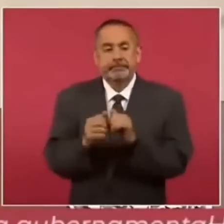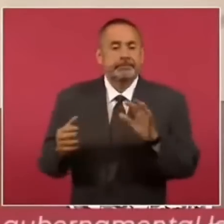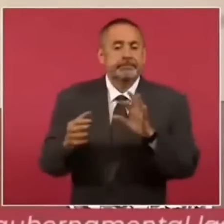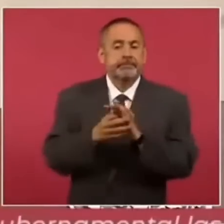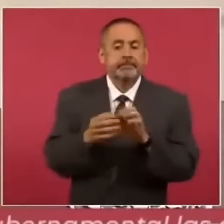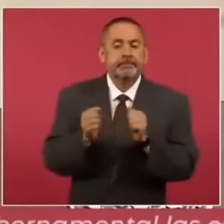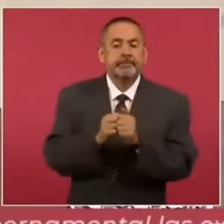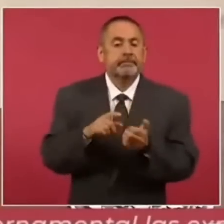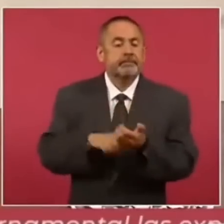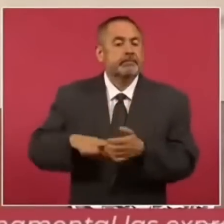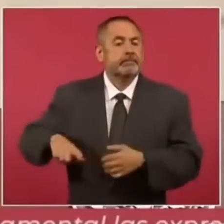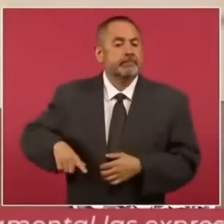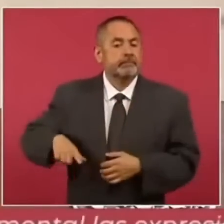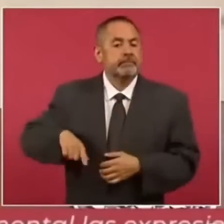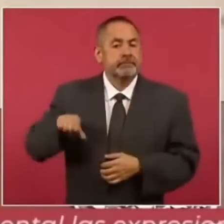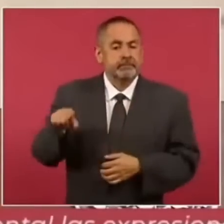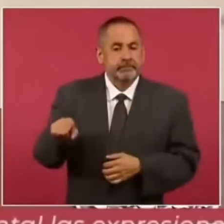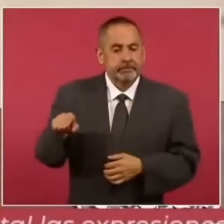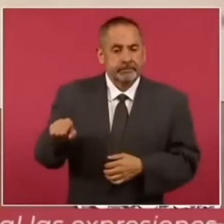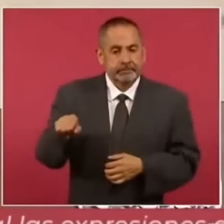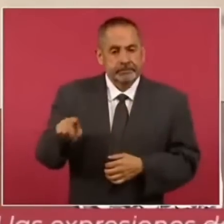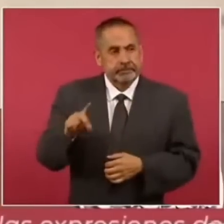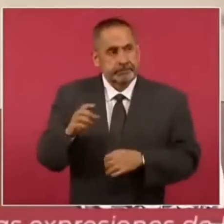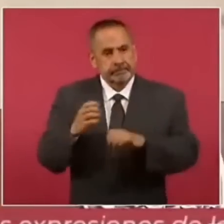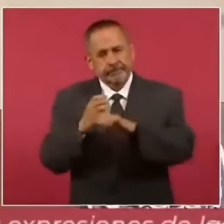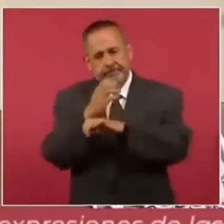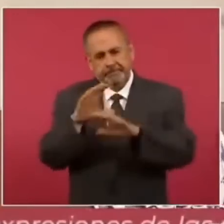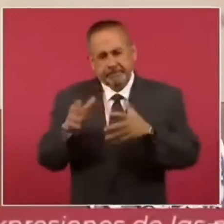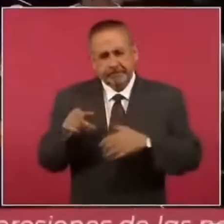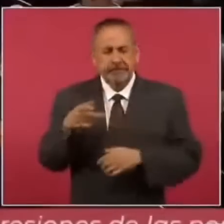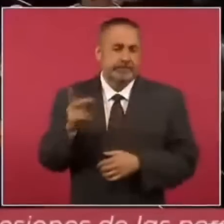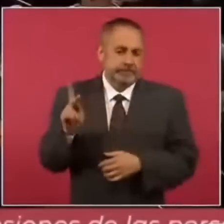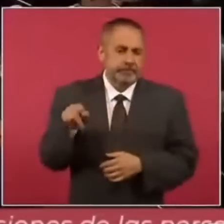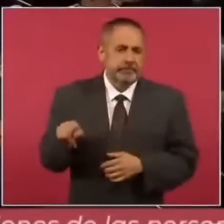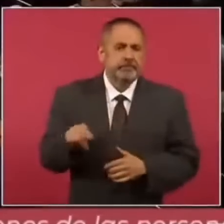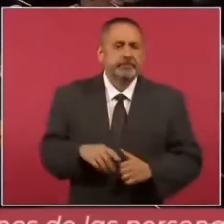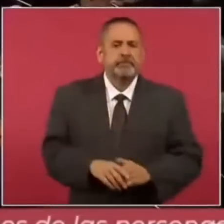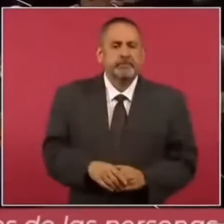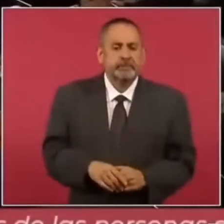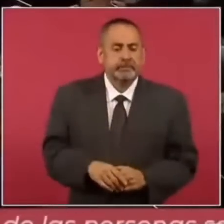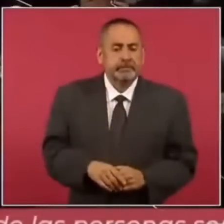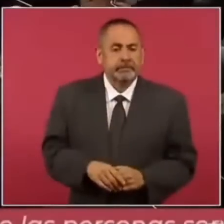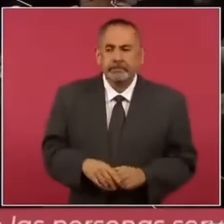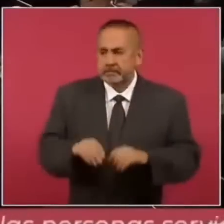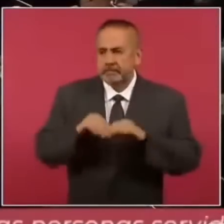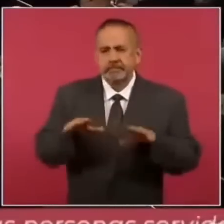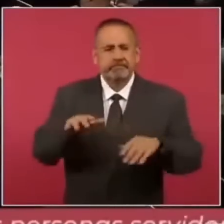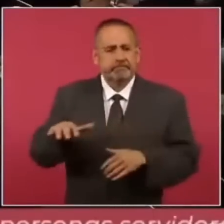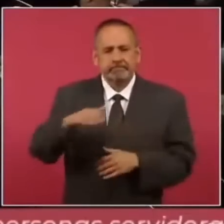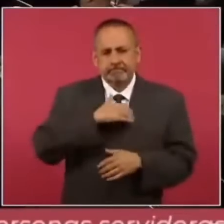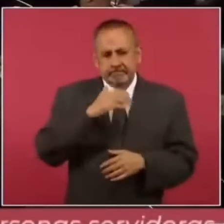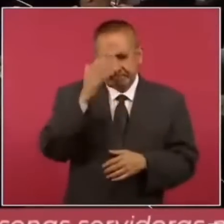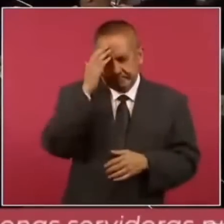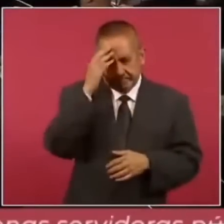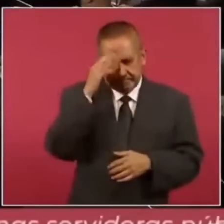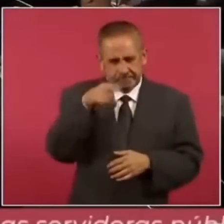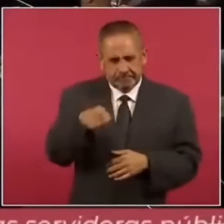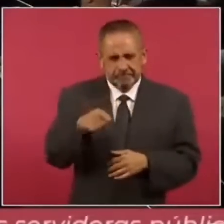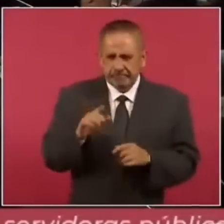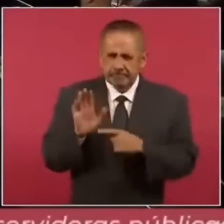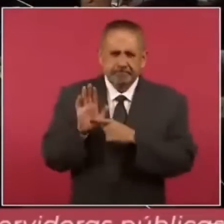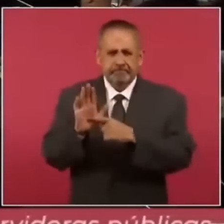con el gobierno del Estado. Pero podemos dar a conocer los